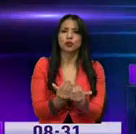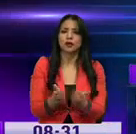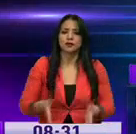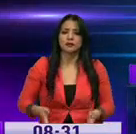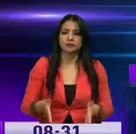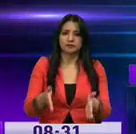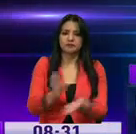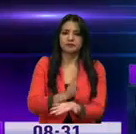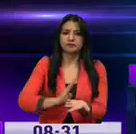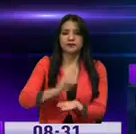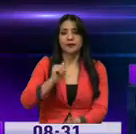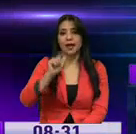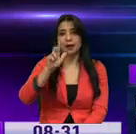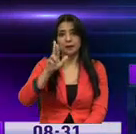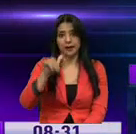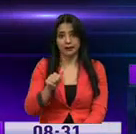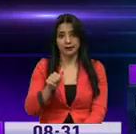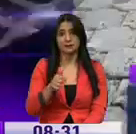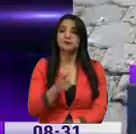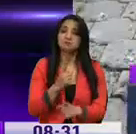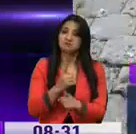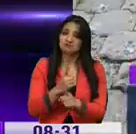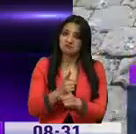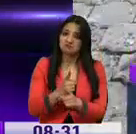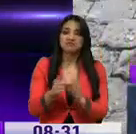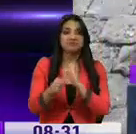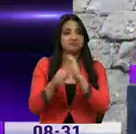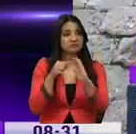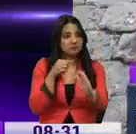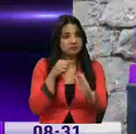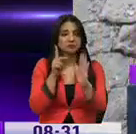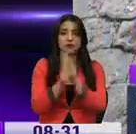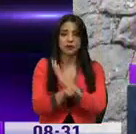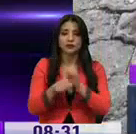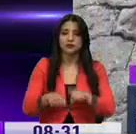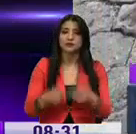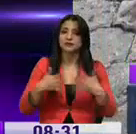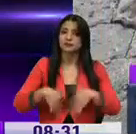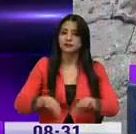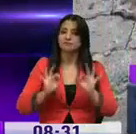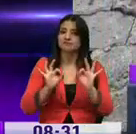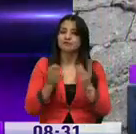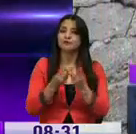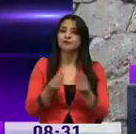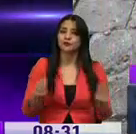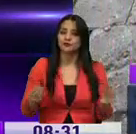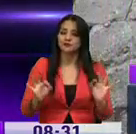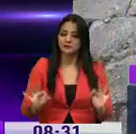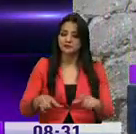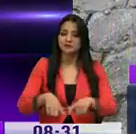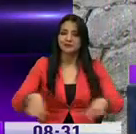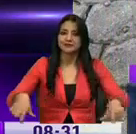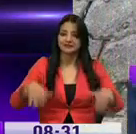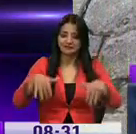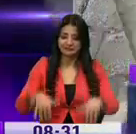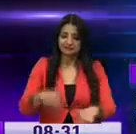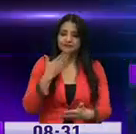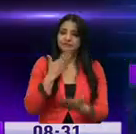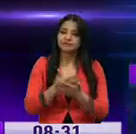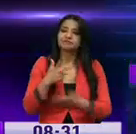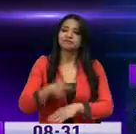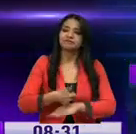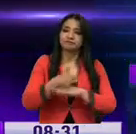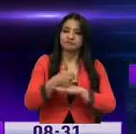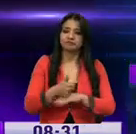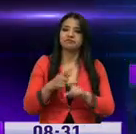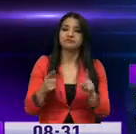Álvarez. Pues aquí vinieron los vecinos, nos mandaron la denuncia y de esta manera pues dieron solución a este problema. Gracias, autoridades, pero